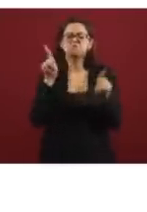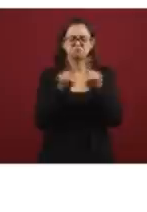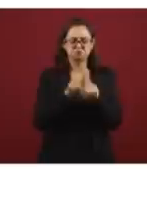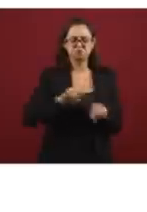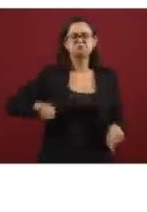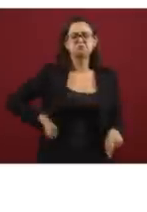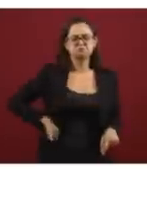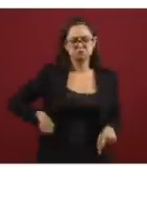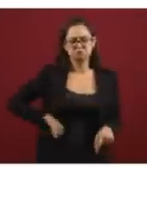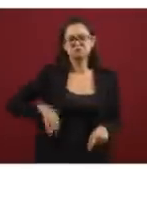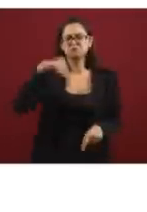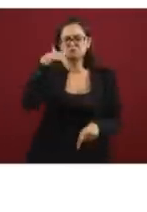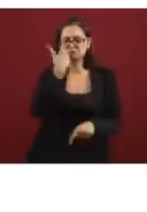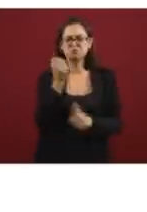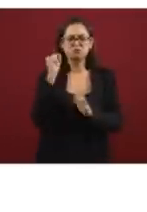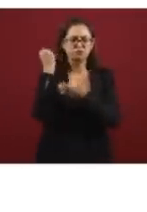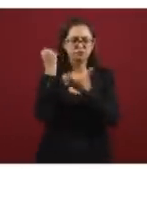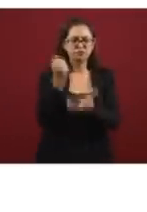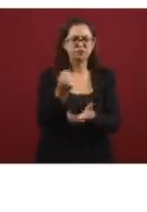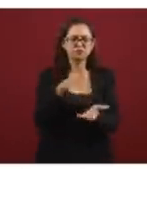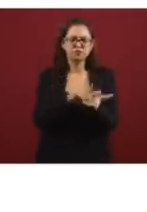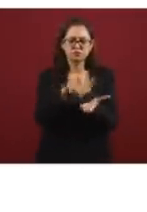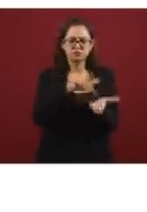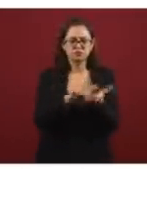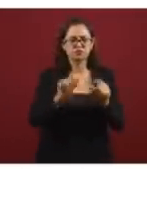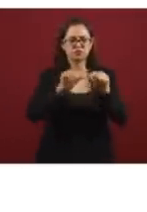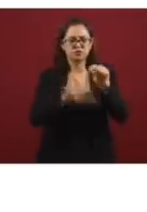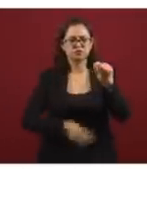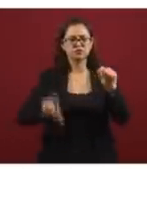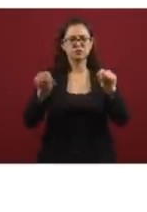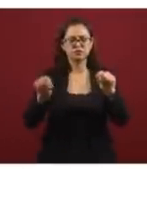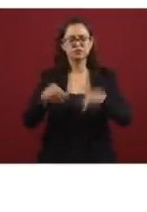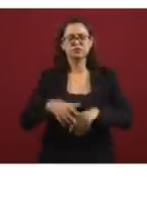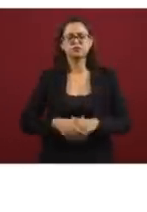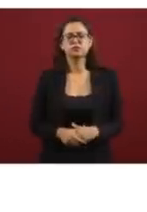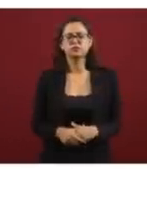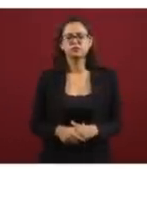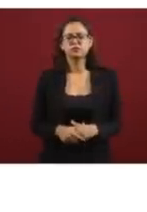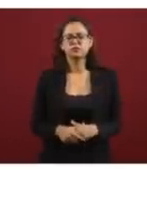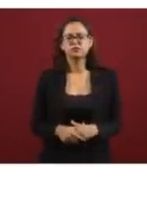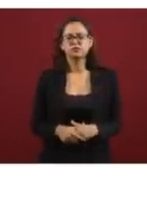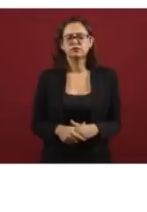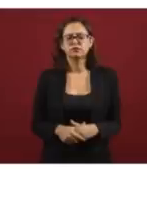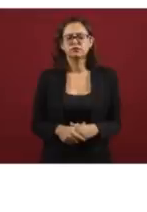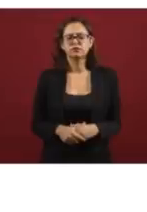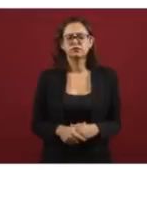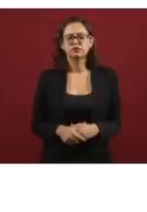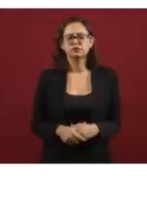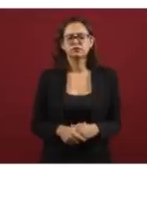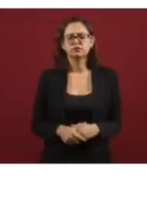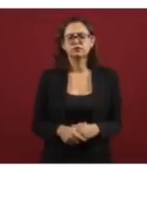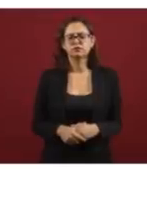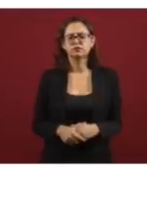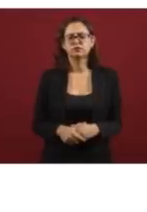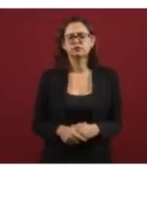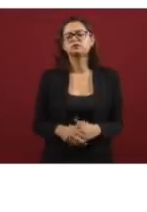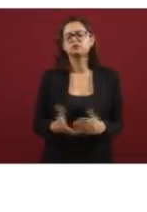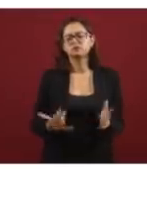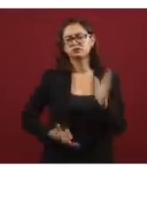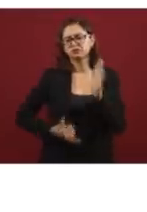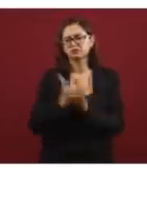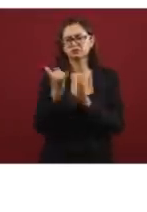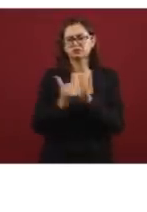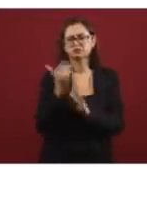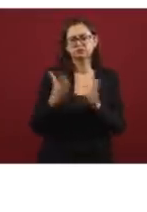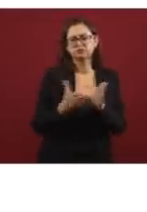invirtiendo y apalancando proyectos en méxico se estima que durante la fase de la obra la proveeduría